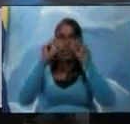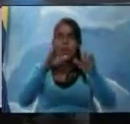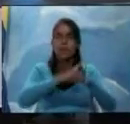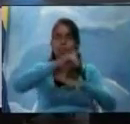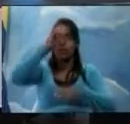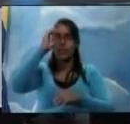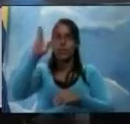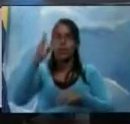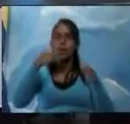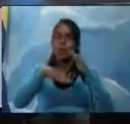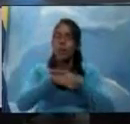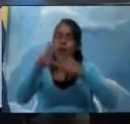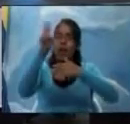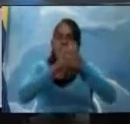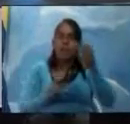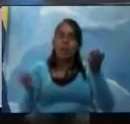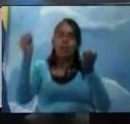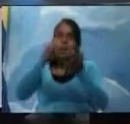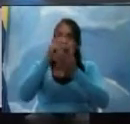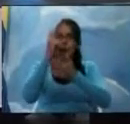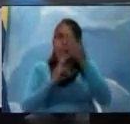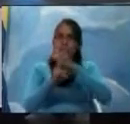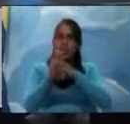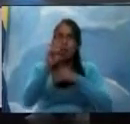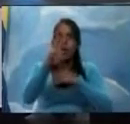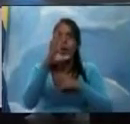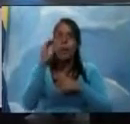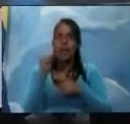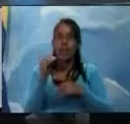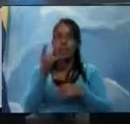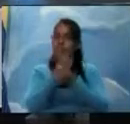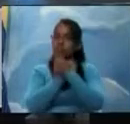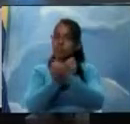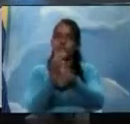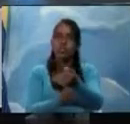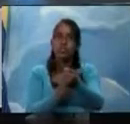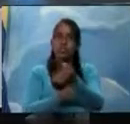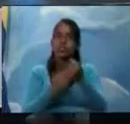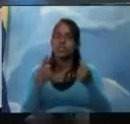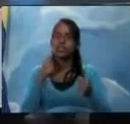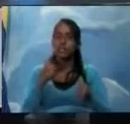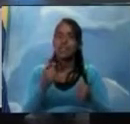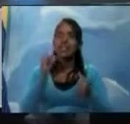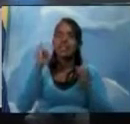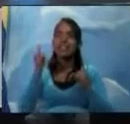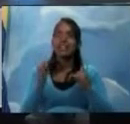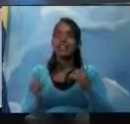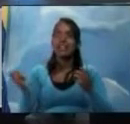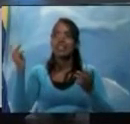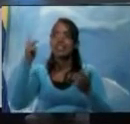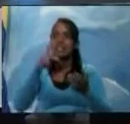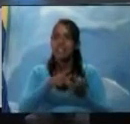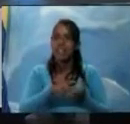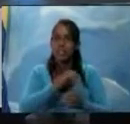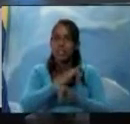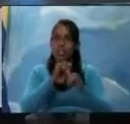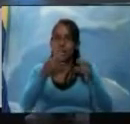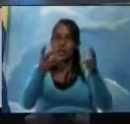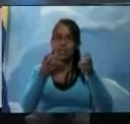de Dios. Vamos a leer otra vez el versículo 20, mis amados hermanos. Diga conmigo: y llegando el que había